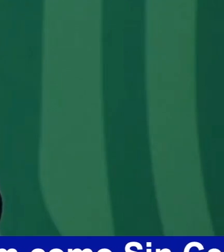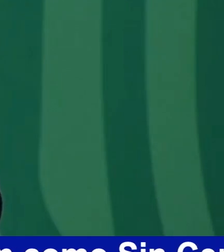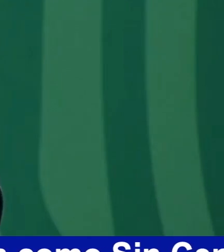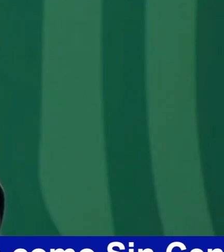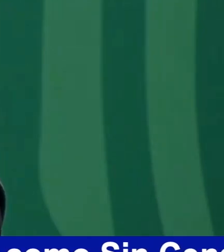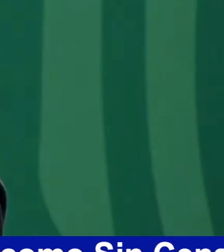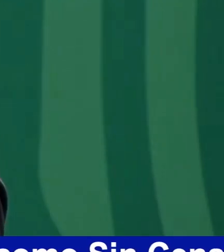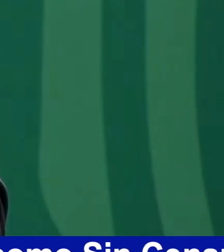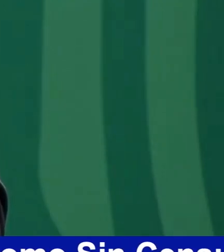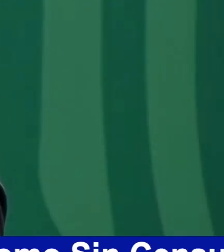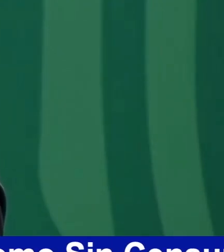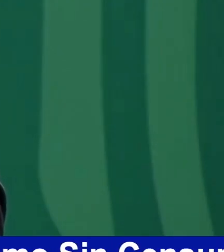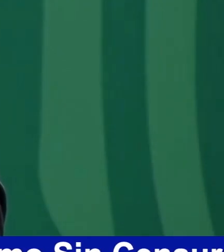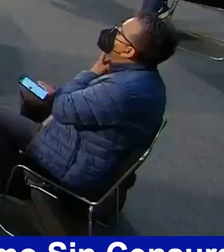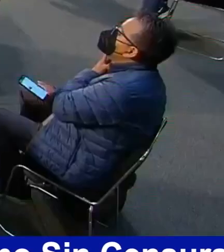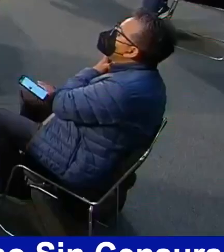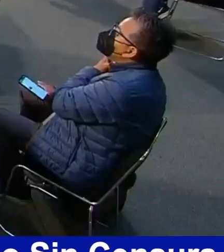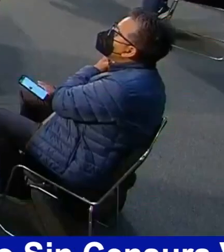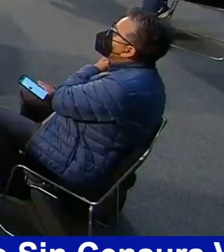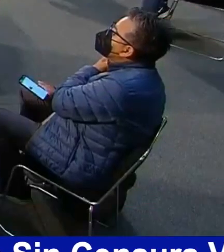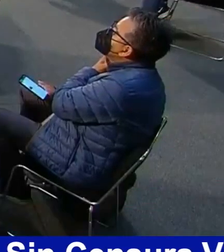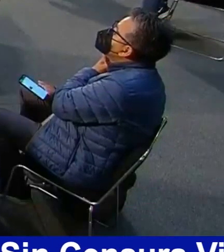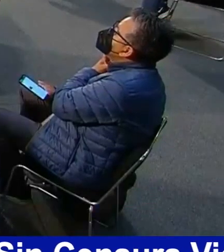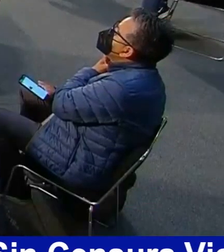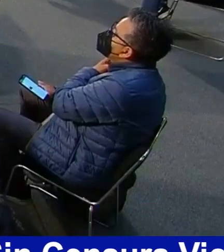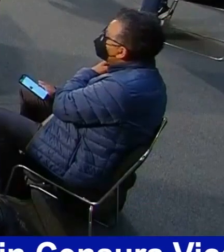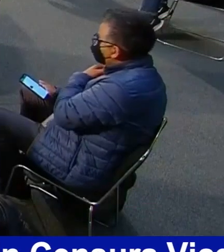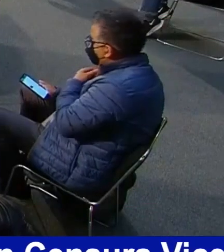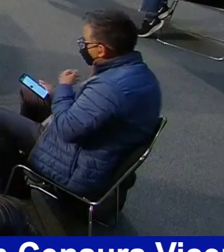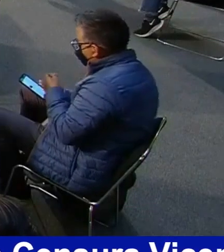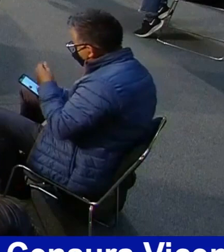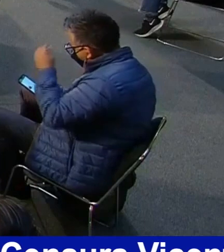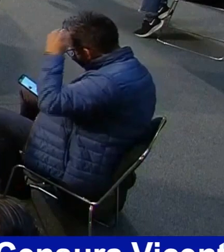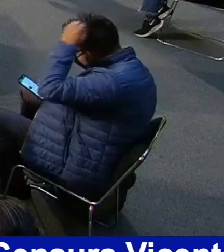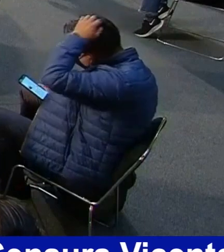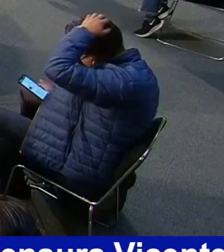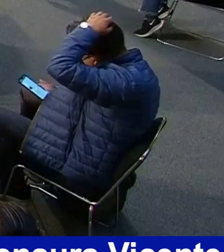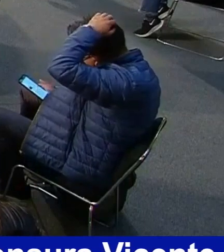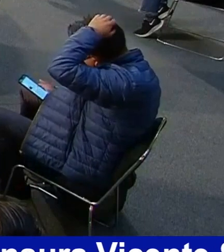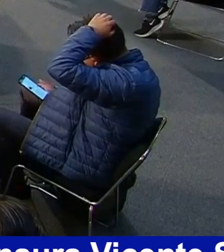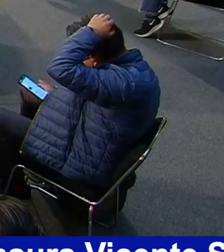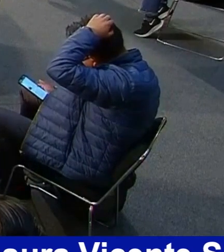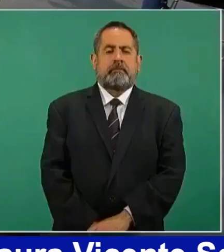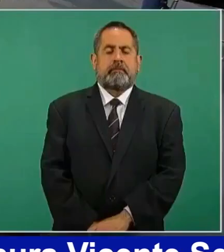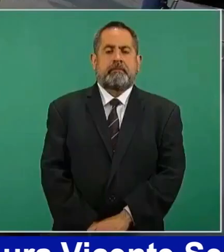seguir combatiendo la corrupción, como en cualquier parte del mundo,